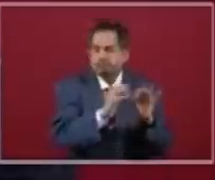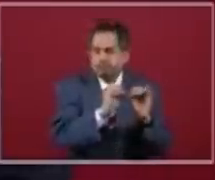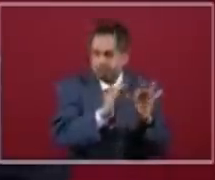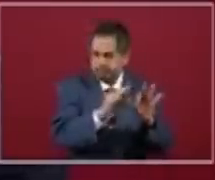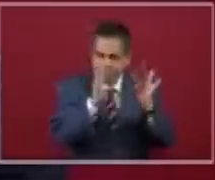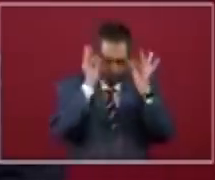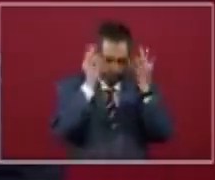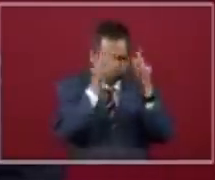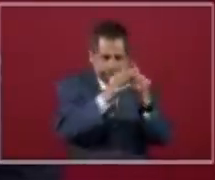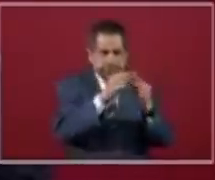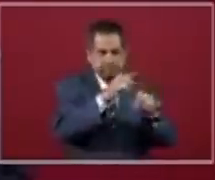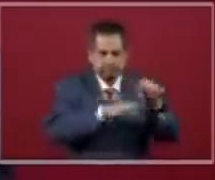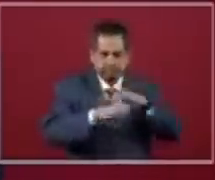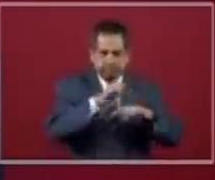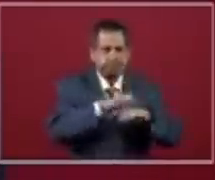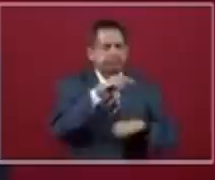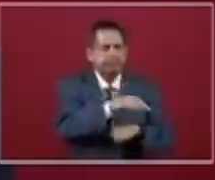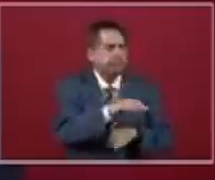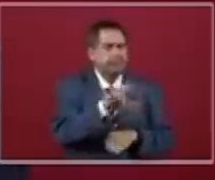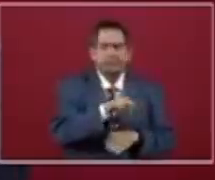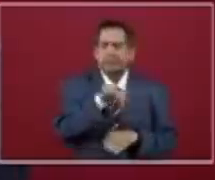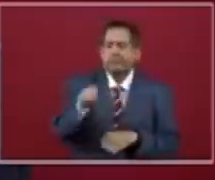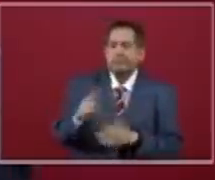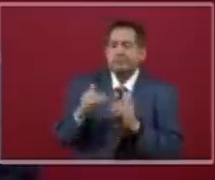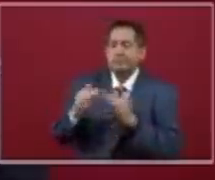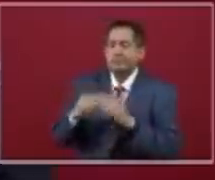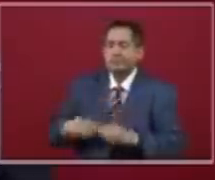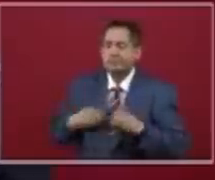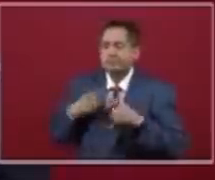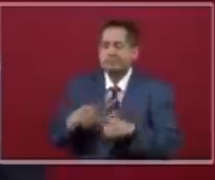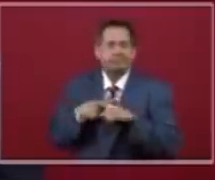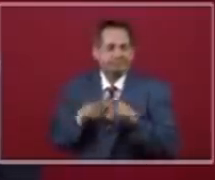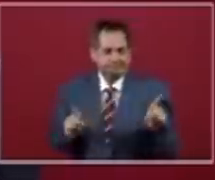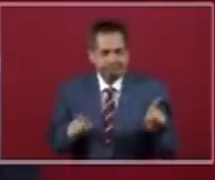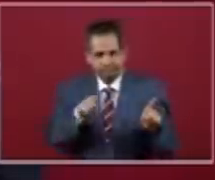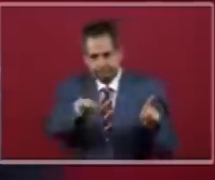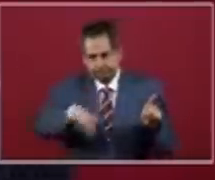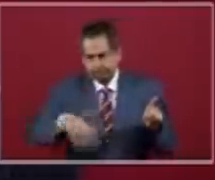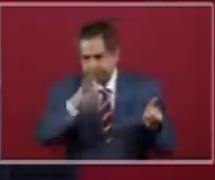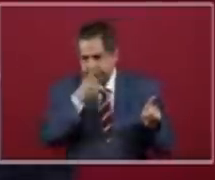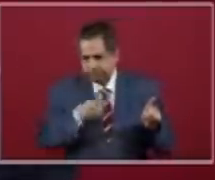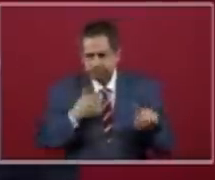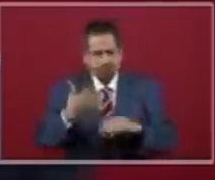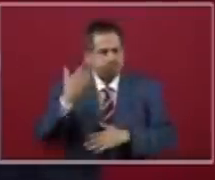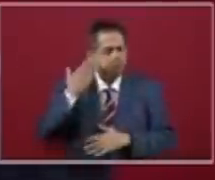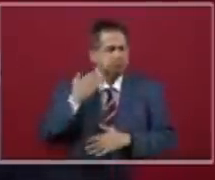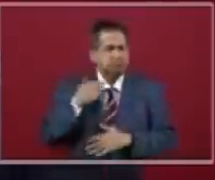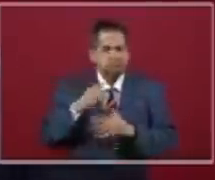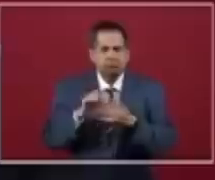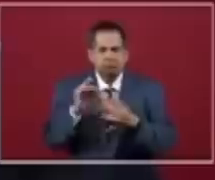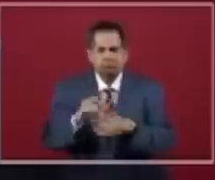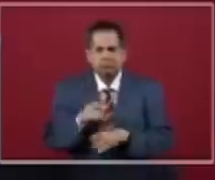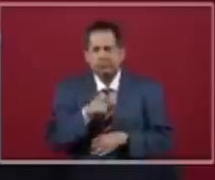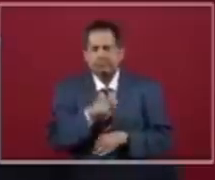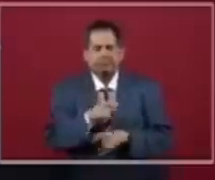consulares, no dónde viven los cónsules, que es, creo, lo que estás tú señalando, ya lo habías dicho en alguna